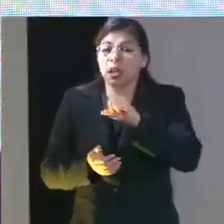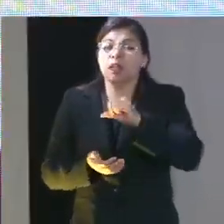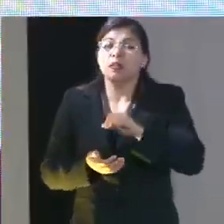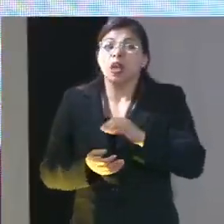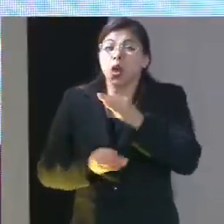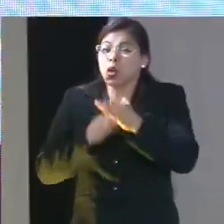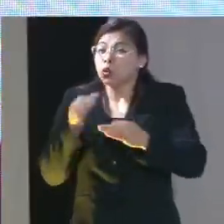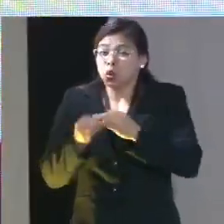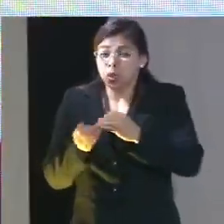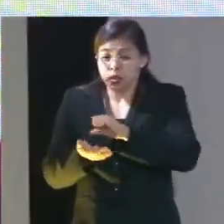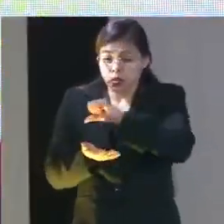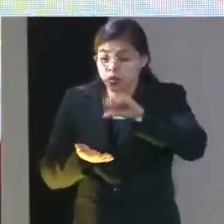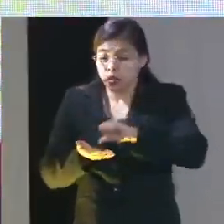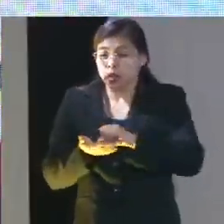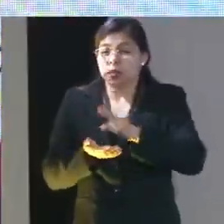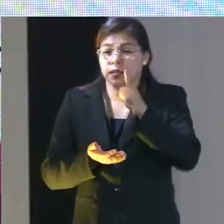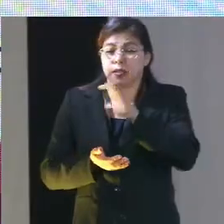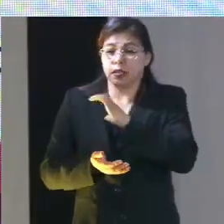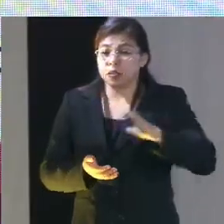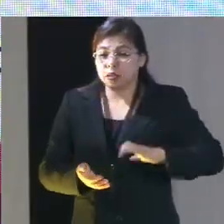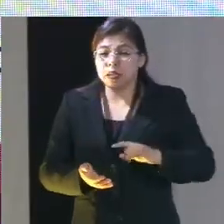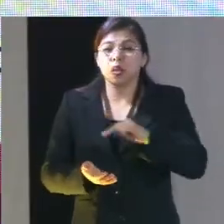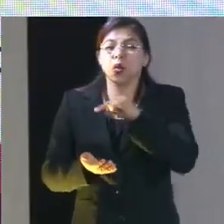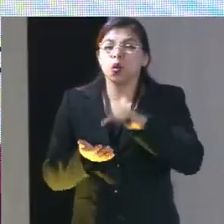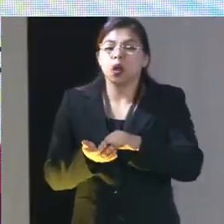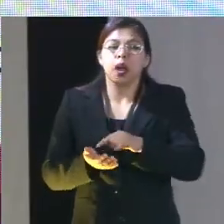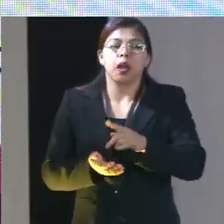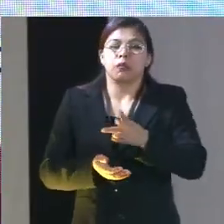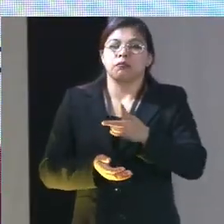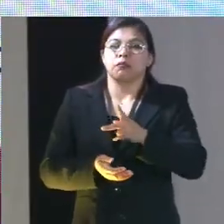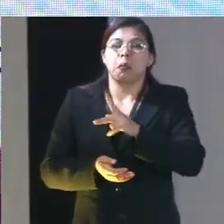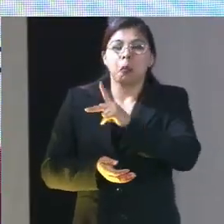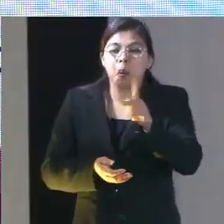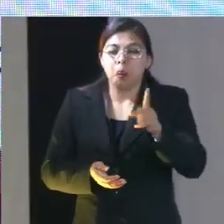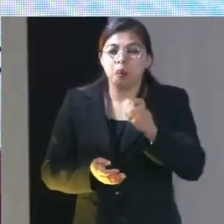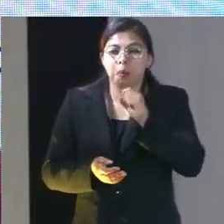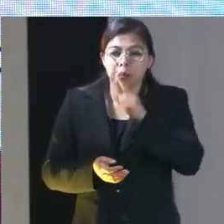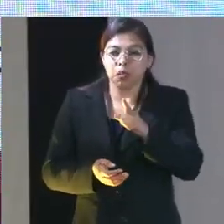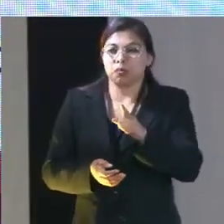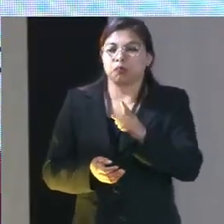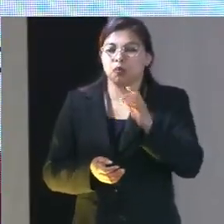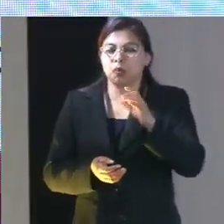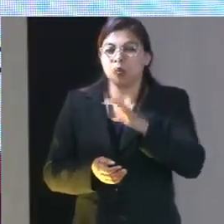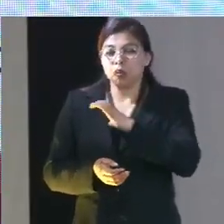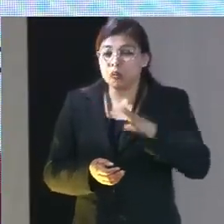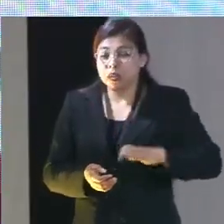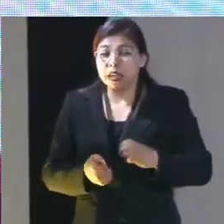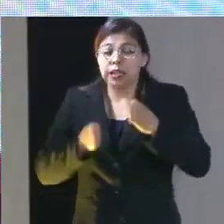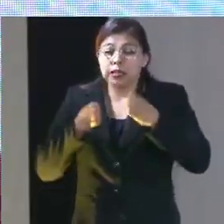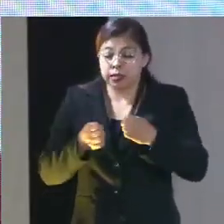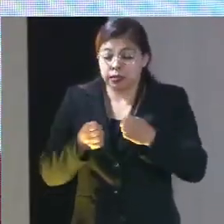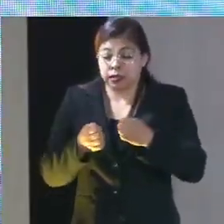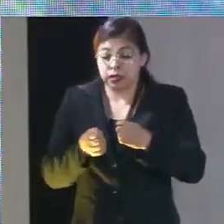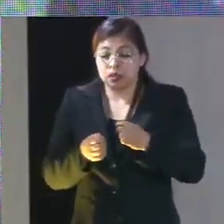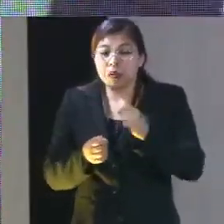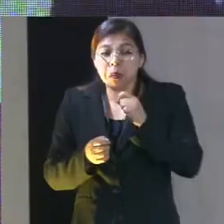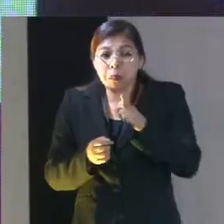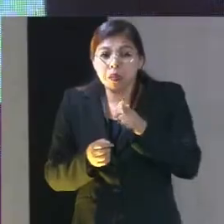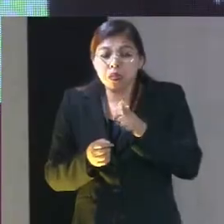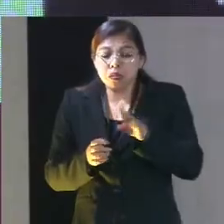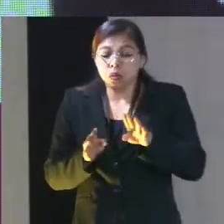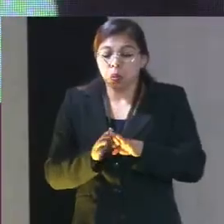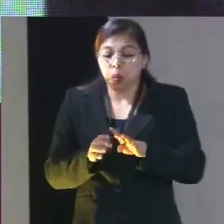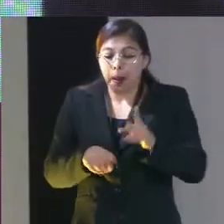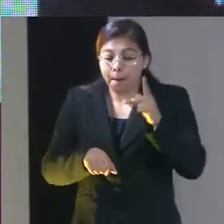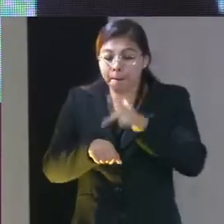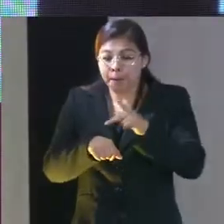de China, todas las zonas agrícolas, fértiles, pobladas de China, estaban y siguen estando a tiro de